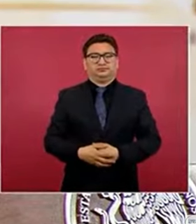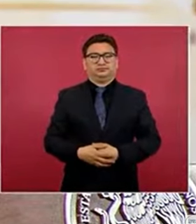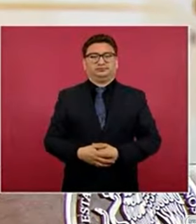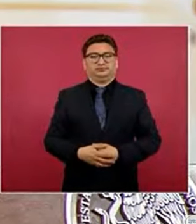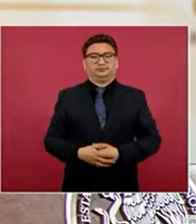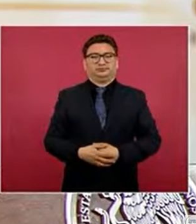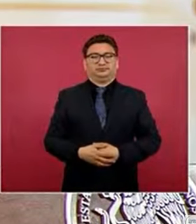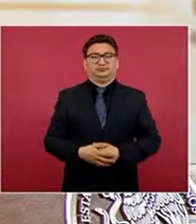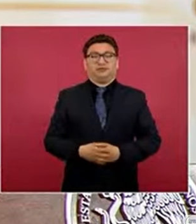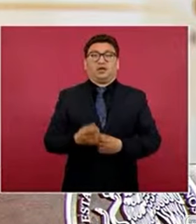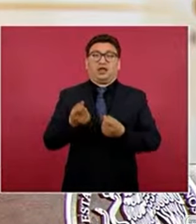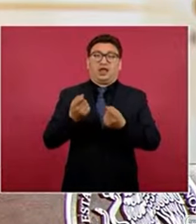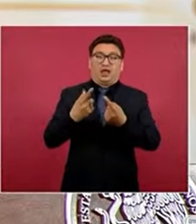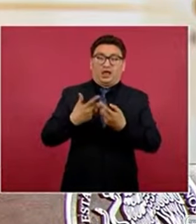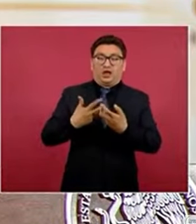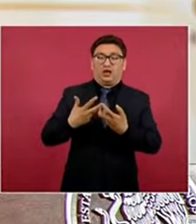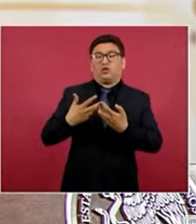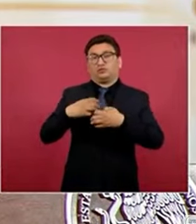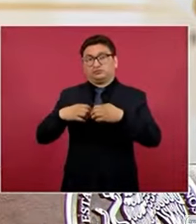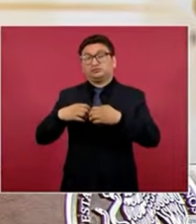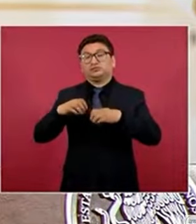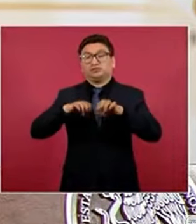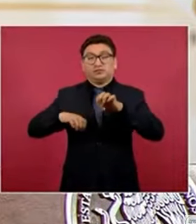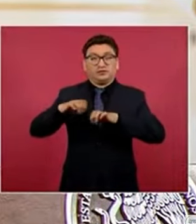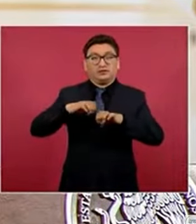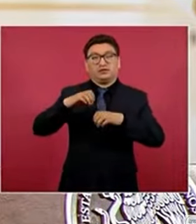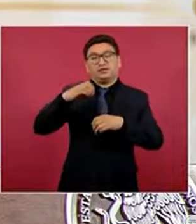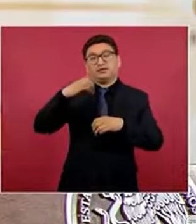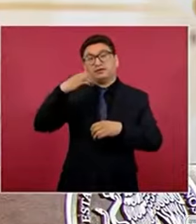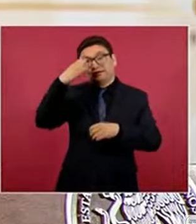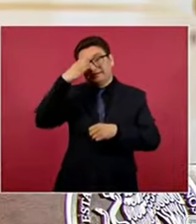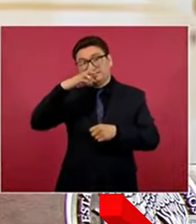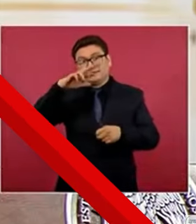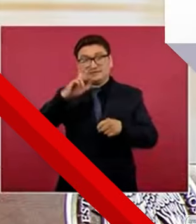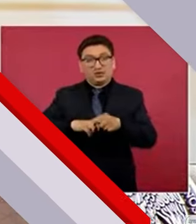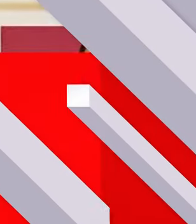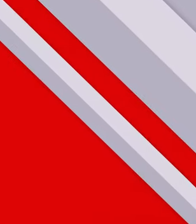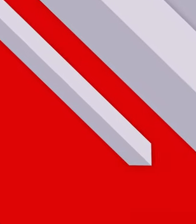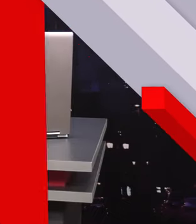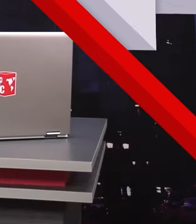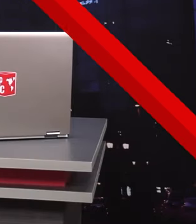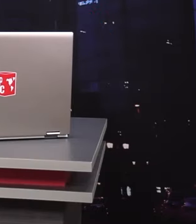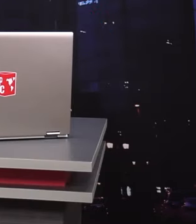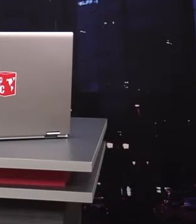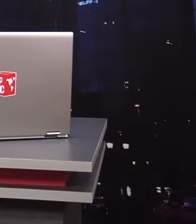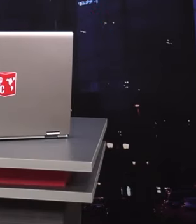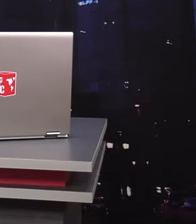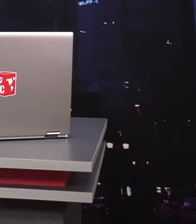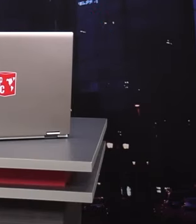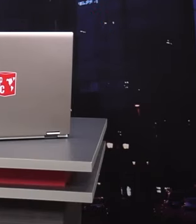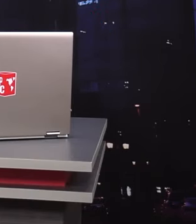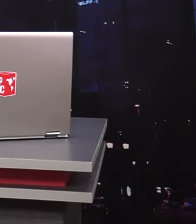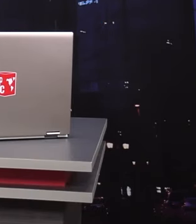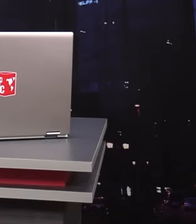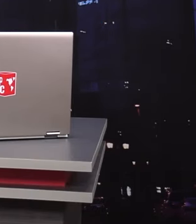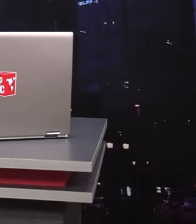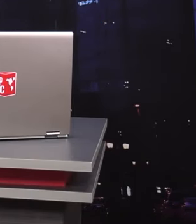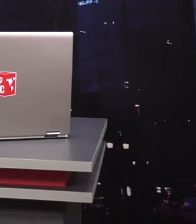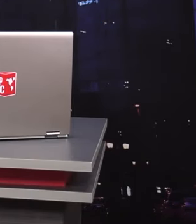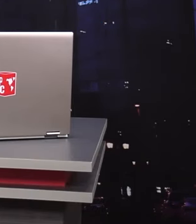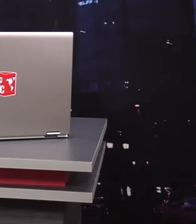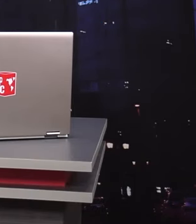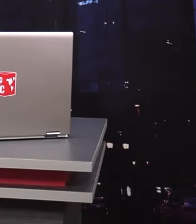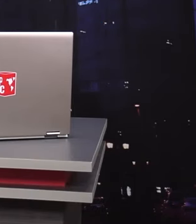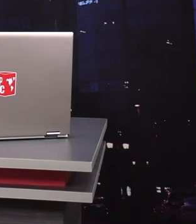tanto corporaciones como gobiernos extranjeros, va a ser de México. Ante este acto